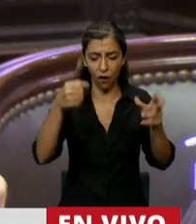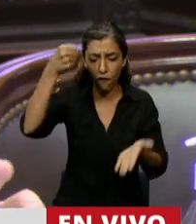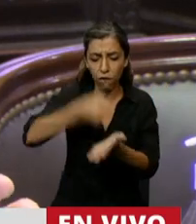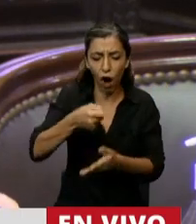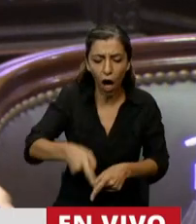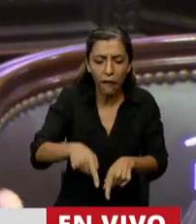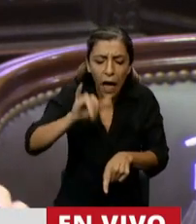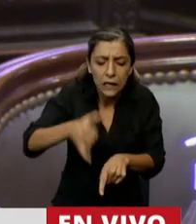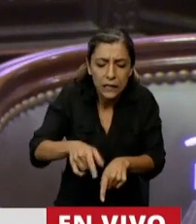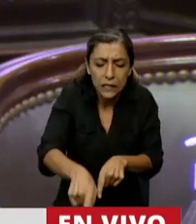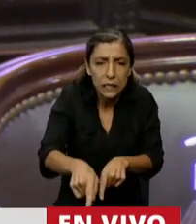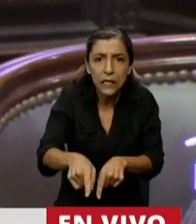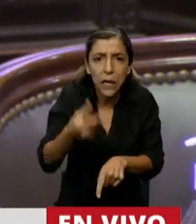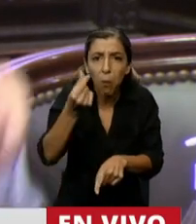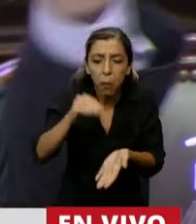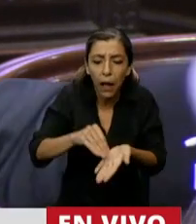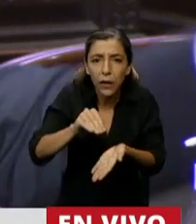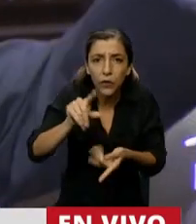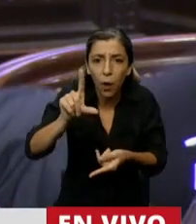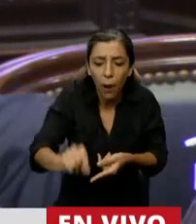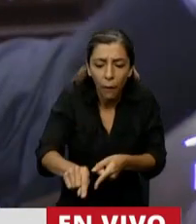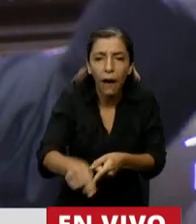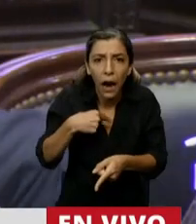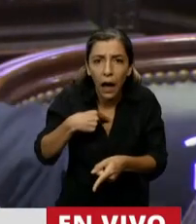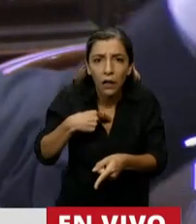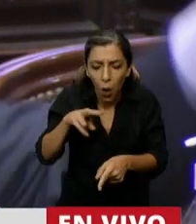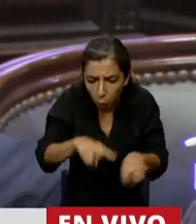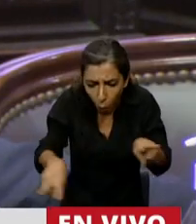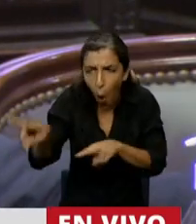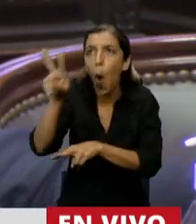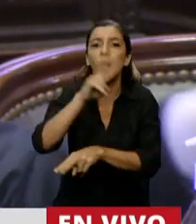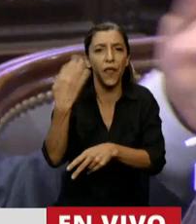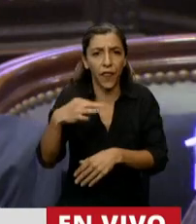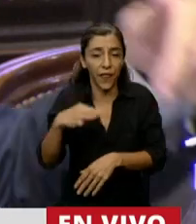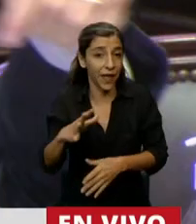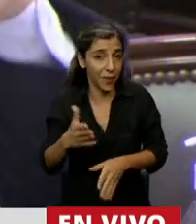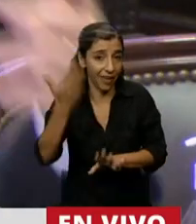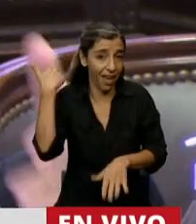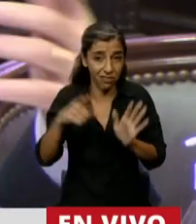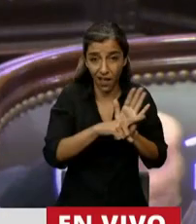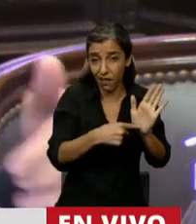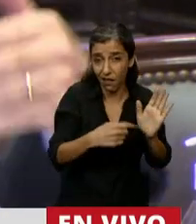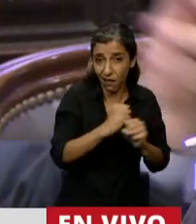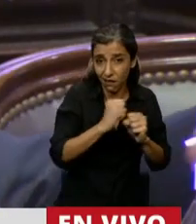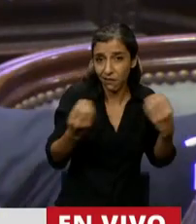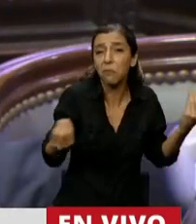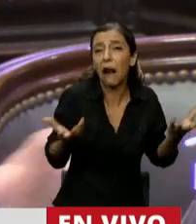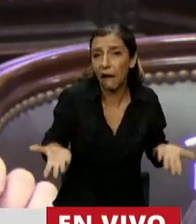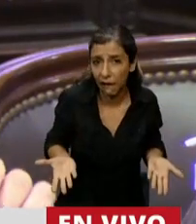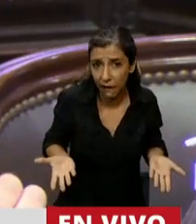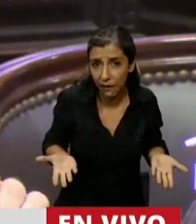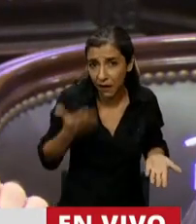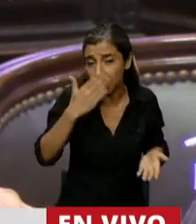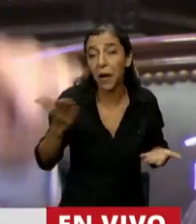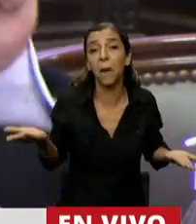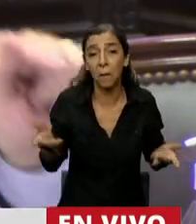Los temas fuertes no los queremos discutir. Hay proyectos que descansan en el sueño de esta Cámara, como es la regulación de la intermediación del